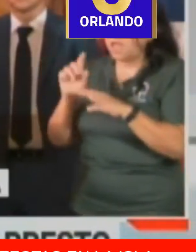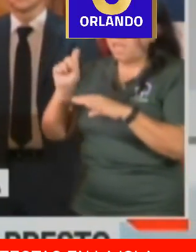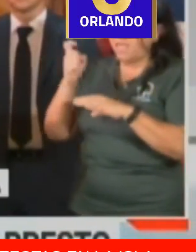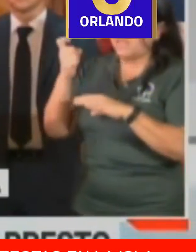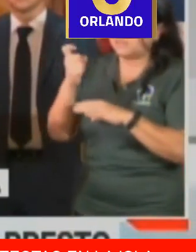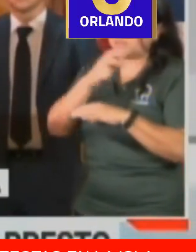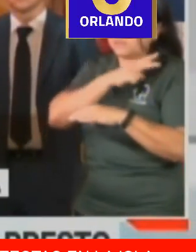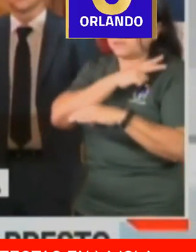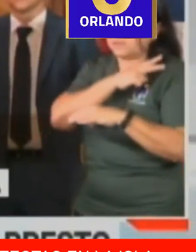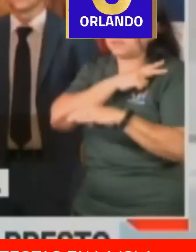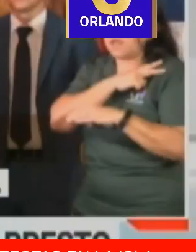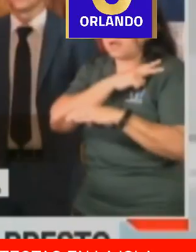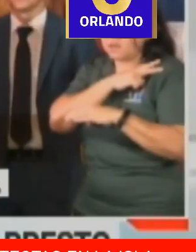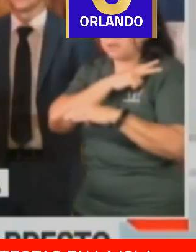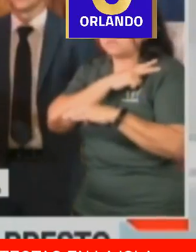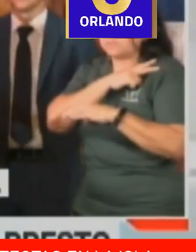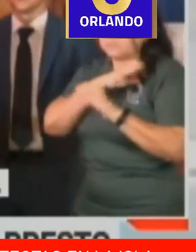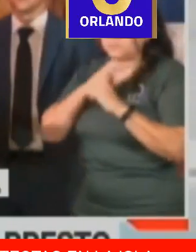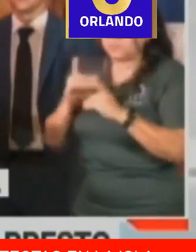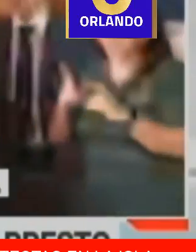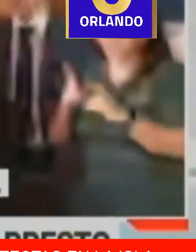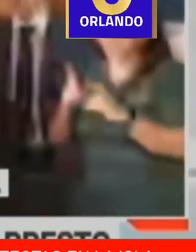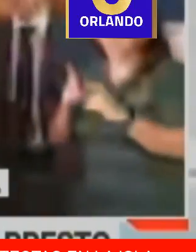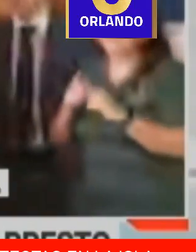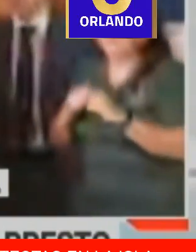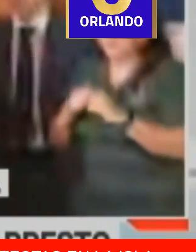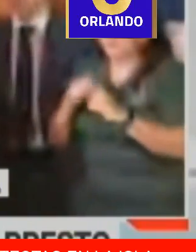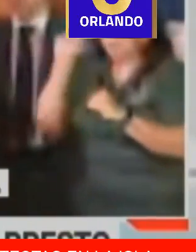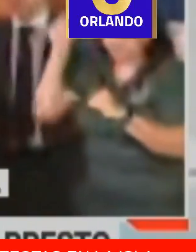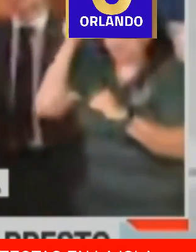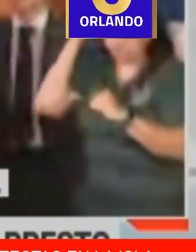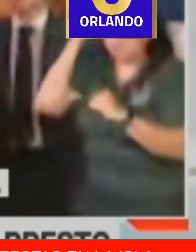la ex secretaria de Educación debe estar llegando al Tribunal Federal para